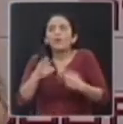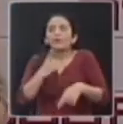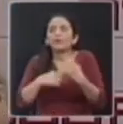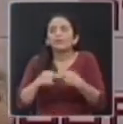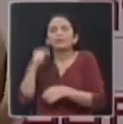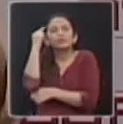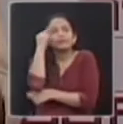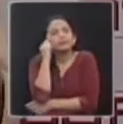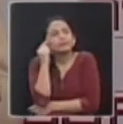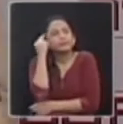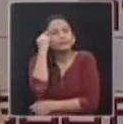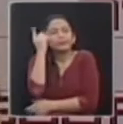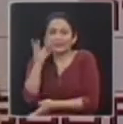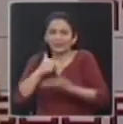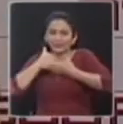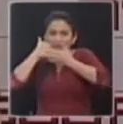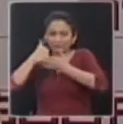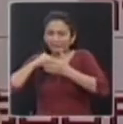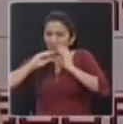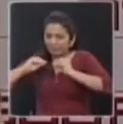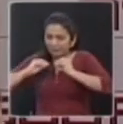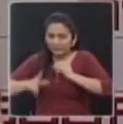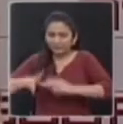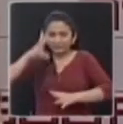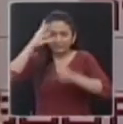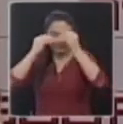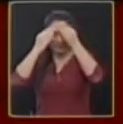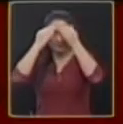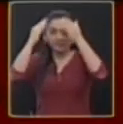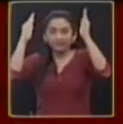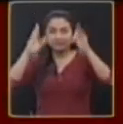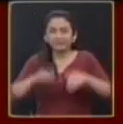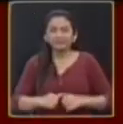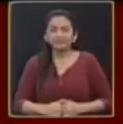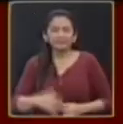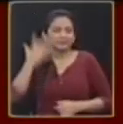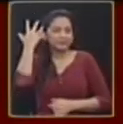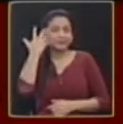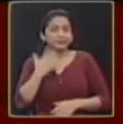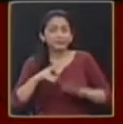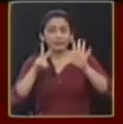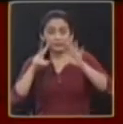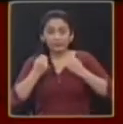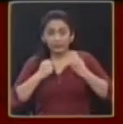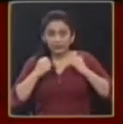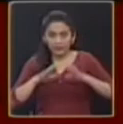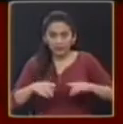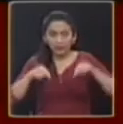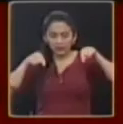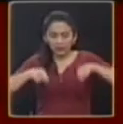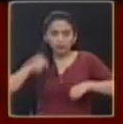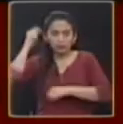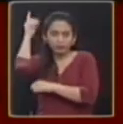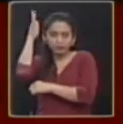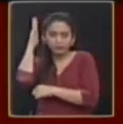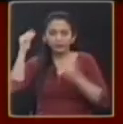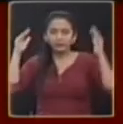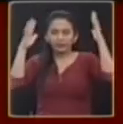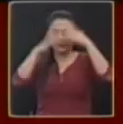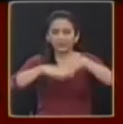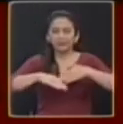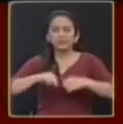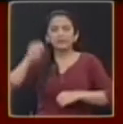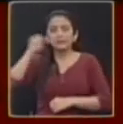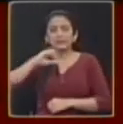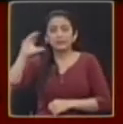en nuestra empresa, podamos aprovechar de este bootcamp intensivo. Ahora, este 7 de septiembre ustedes van a impartir una charla gratuita. Así es, Camilo